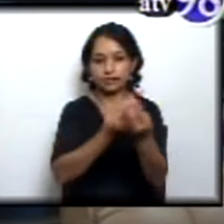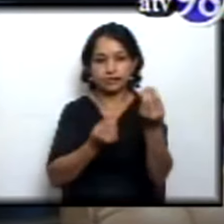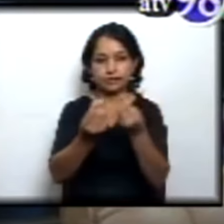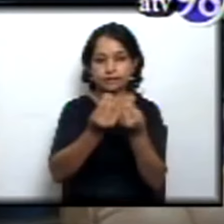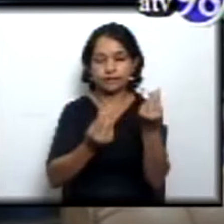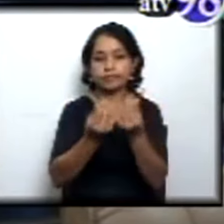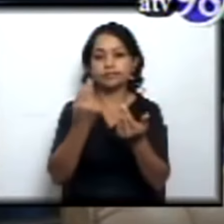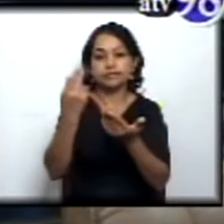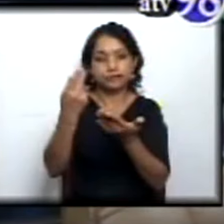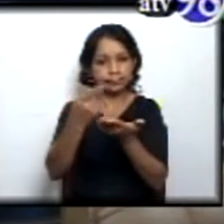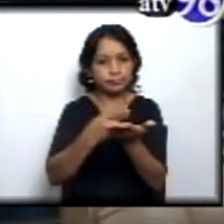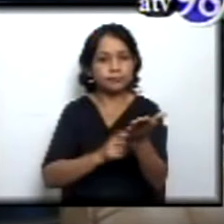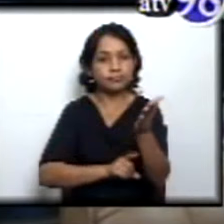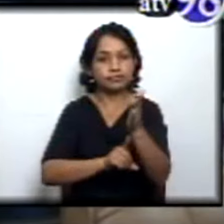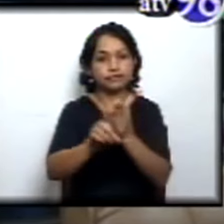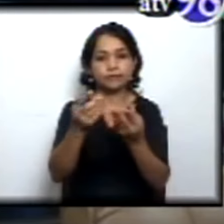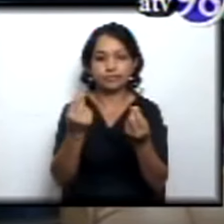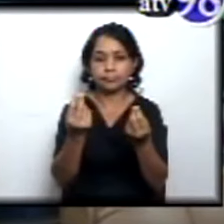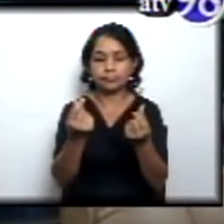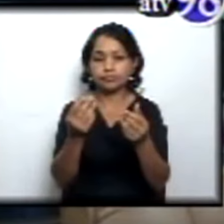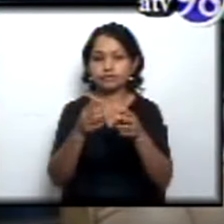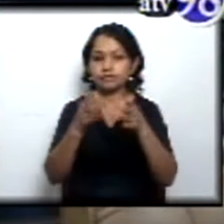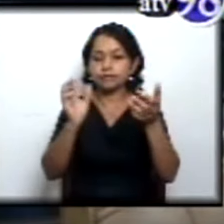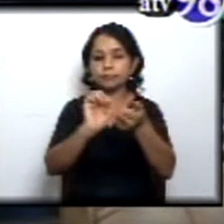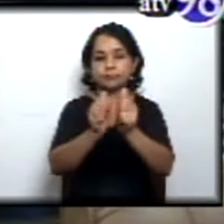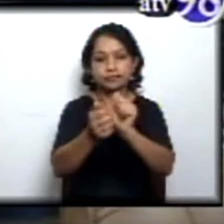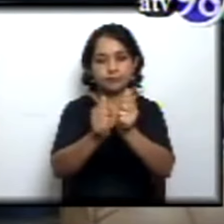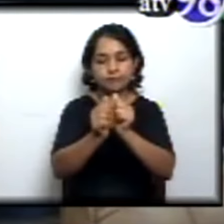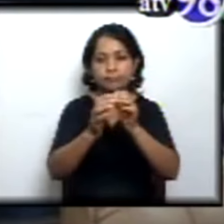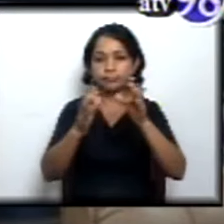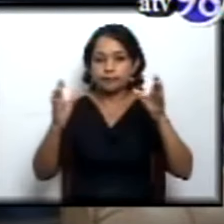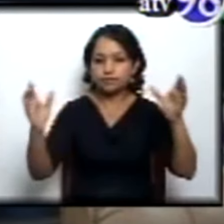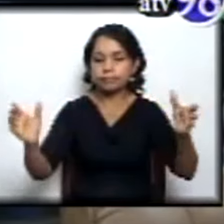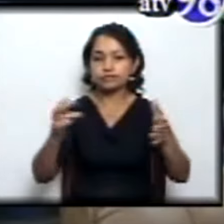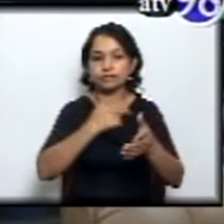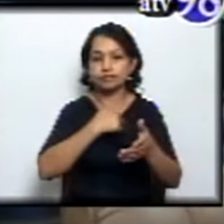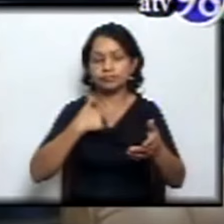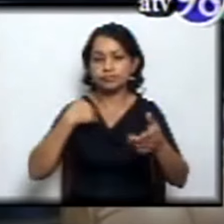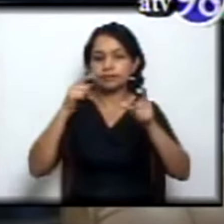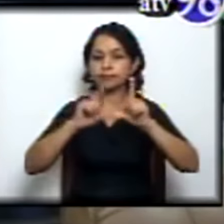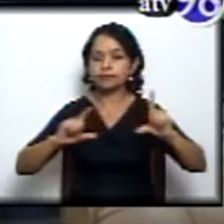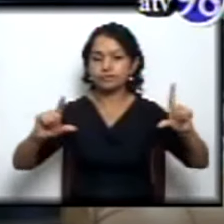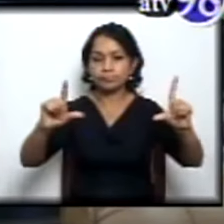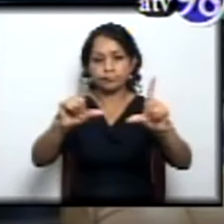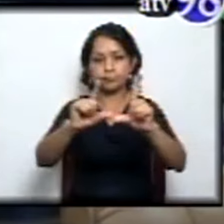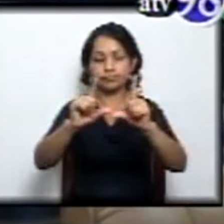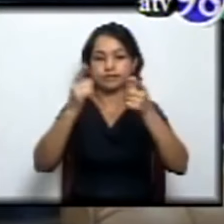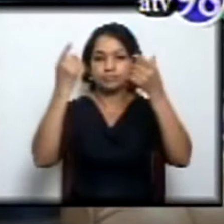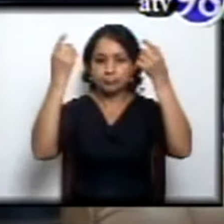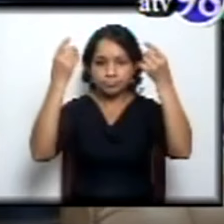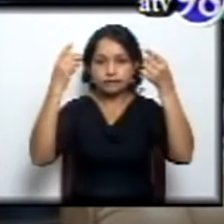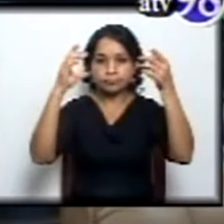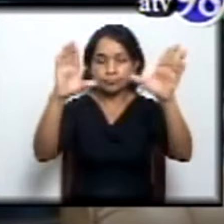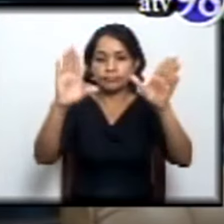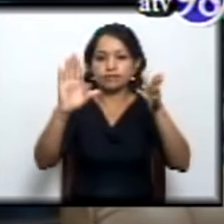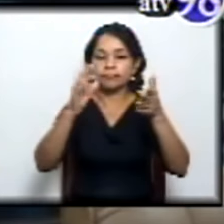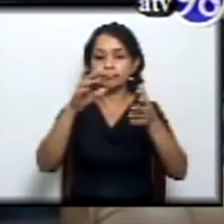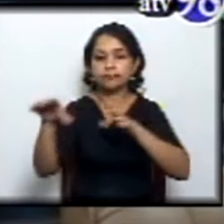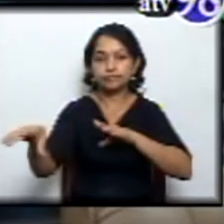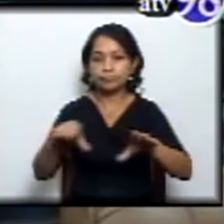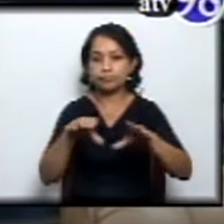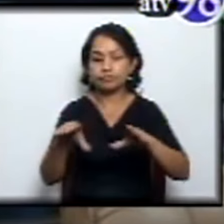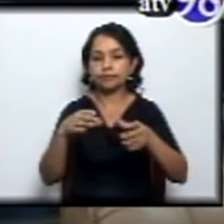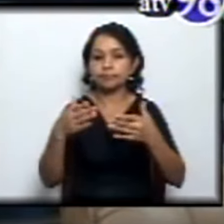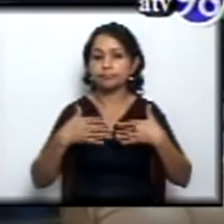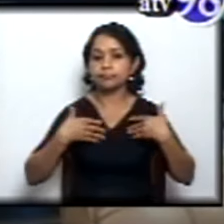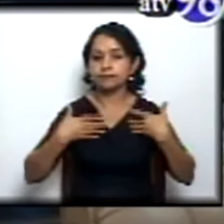económicos, sujetos productivos, para masificar el deporte, para seguir creando espacios de cultura, de recreación para